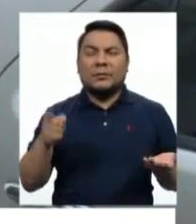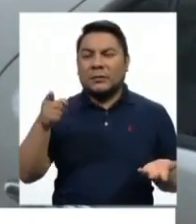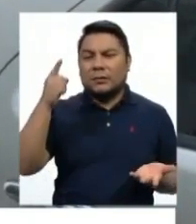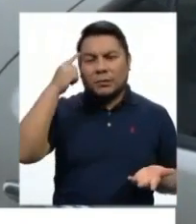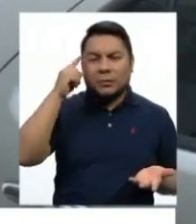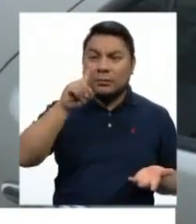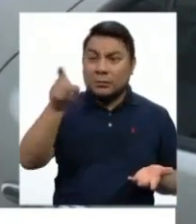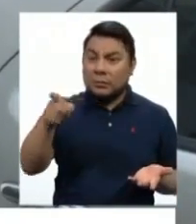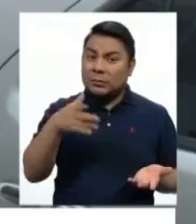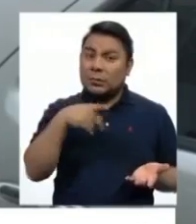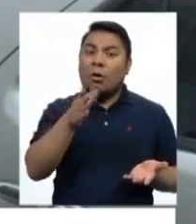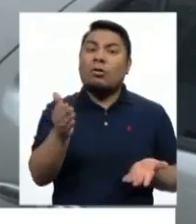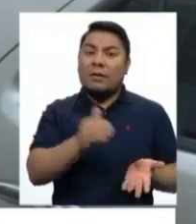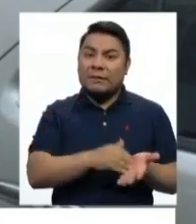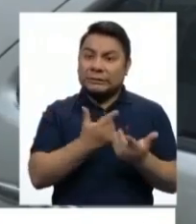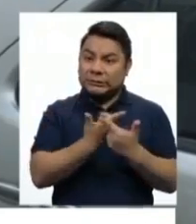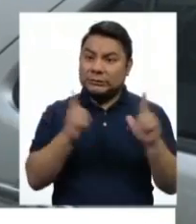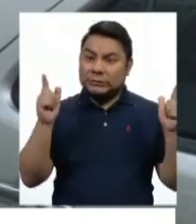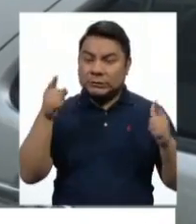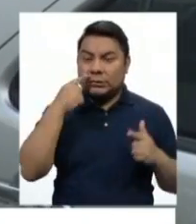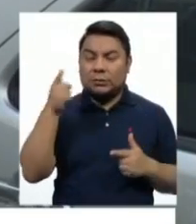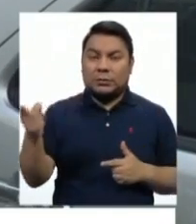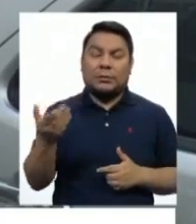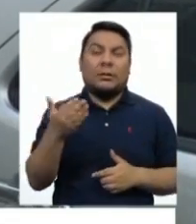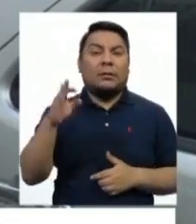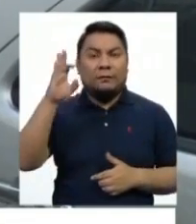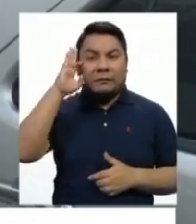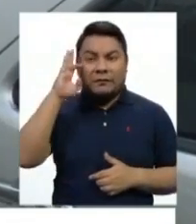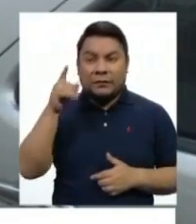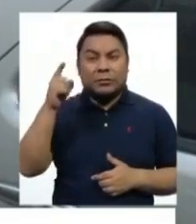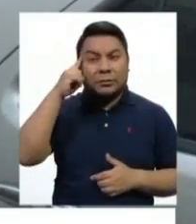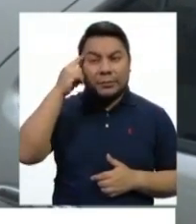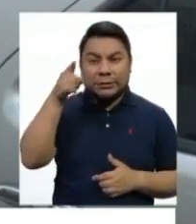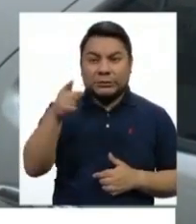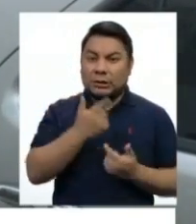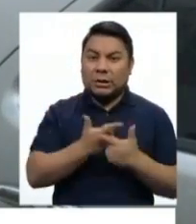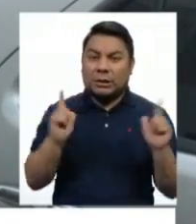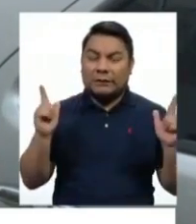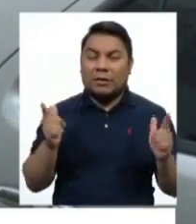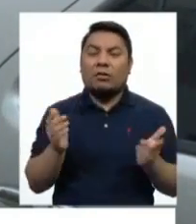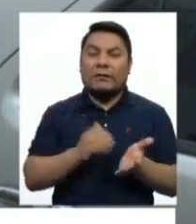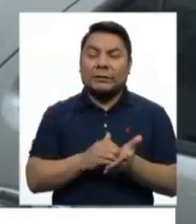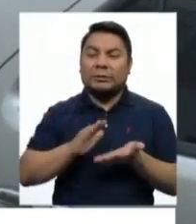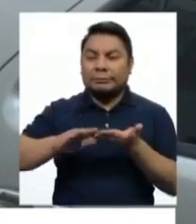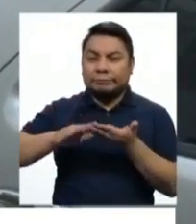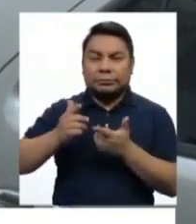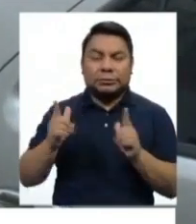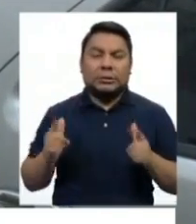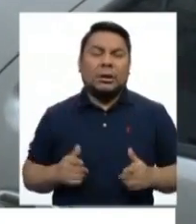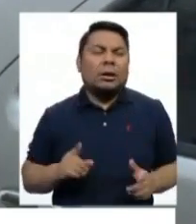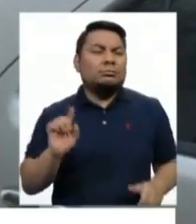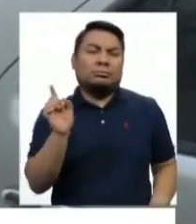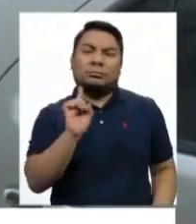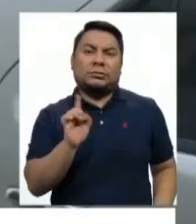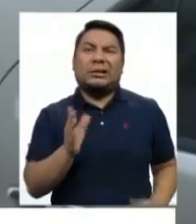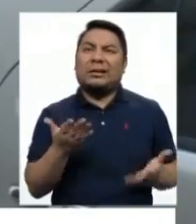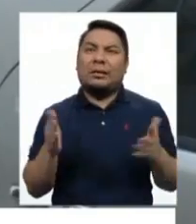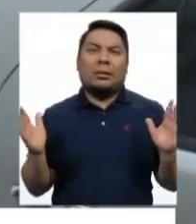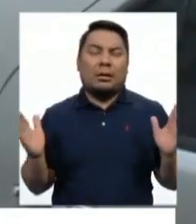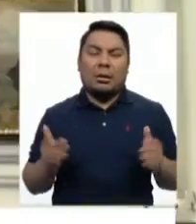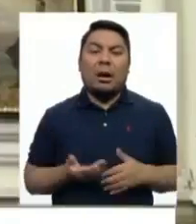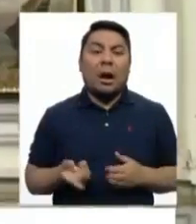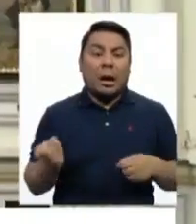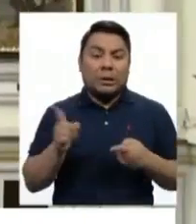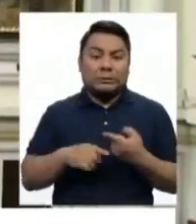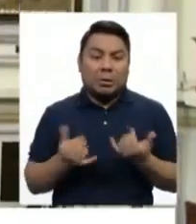posible indulto, nuevo indulto al expresidente Alberto Fujimori. No, en principio no hay ninguna disposición al